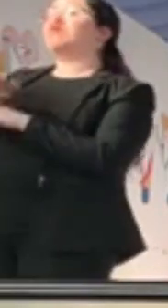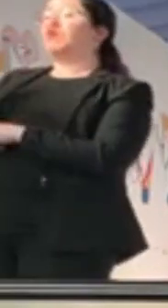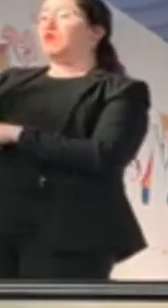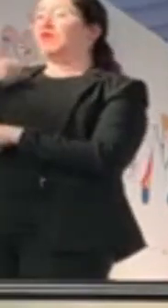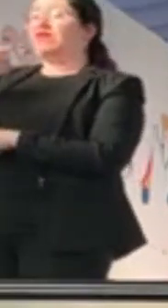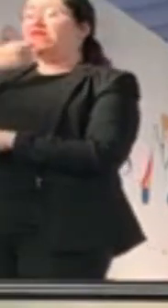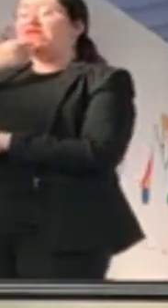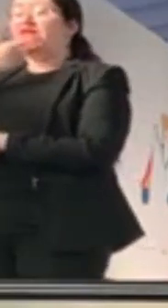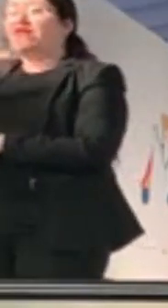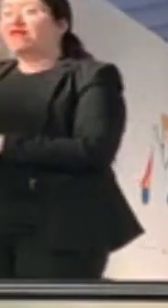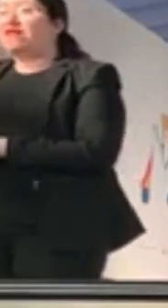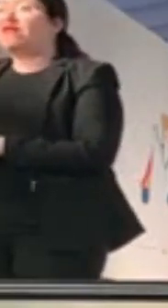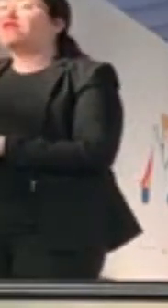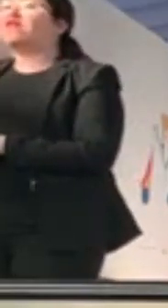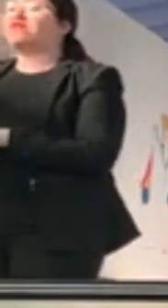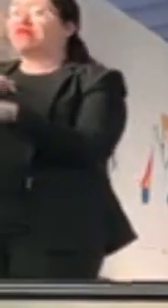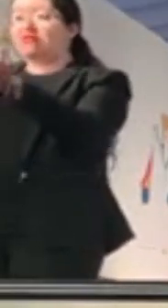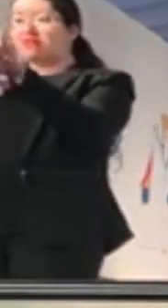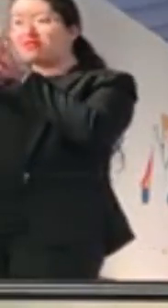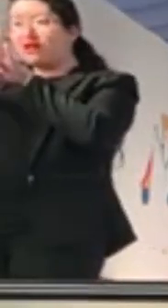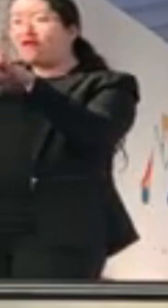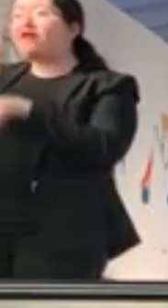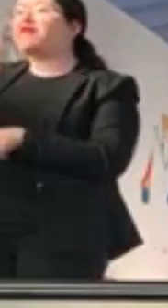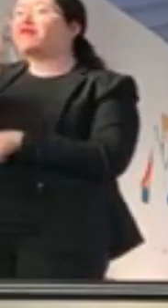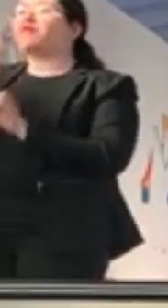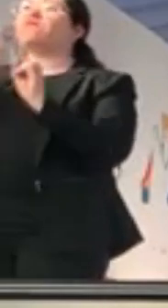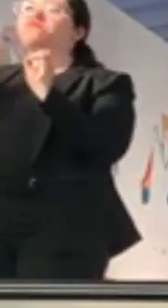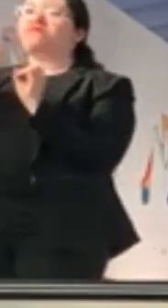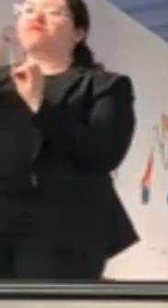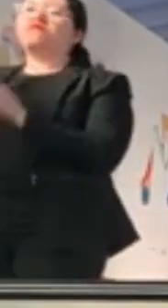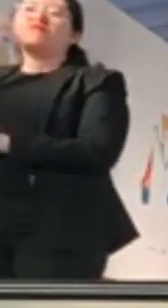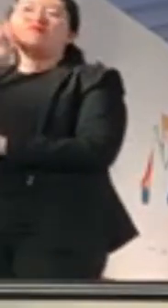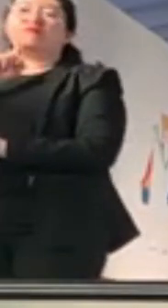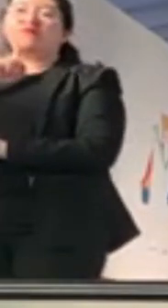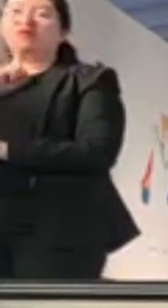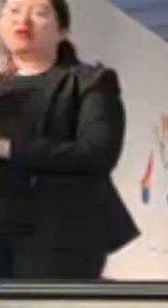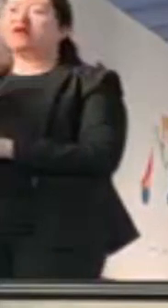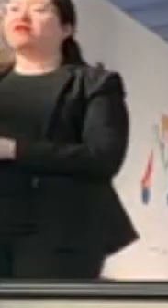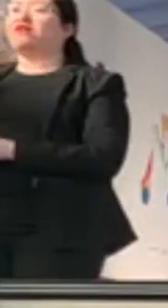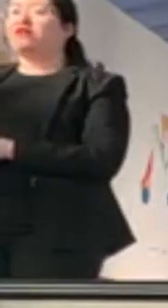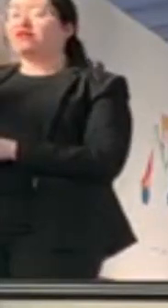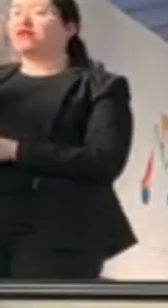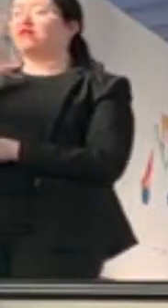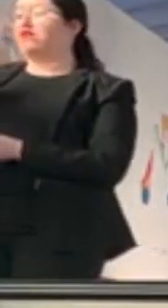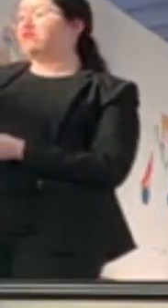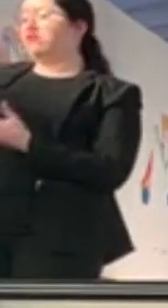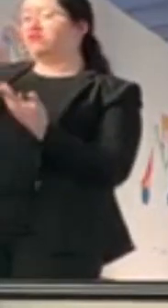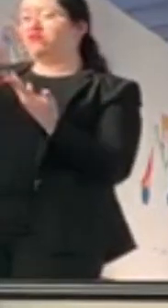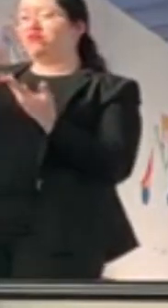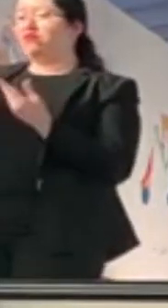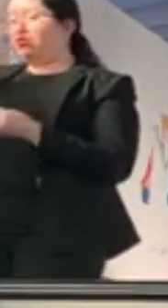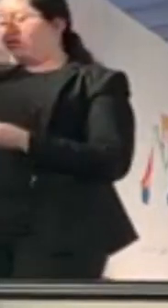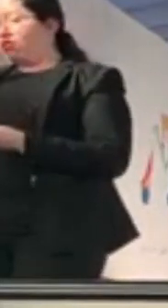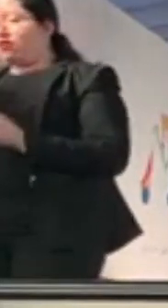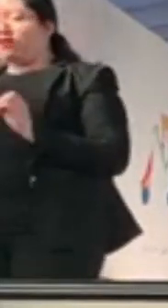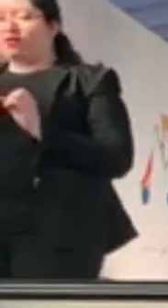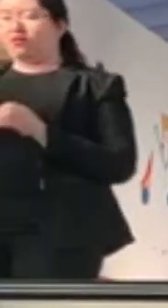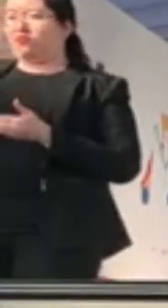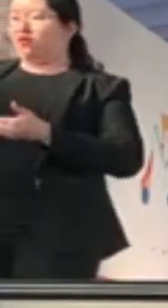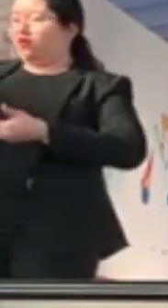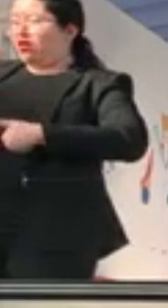que un niño o una niña tiene que trabajar, cuando me convenzan que una mujer tiene que optar entre dos horrores, morirse de